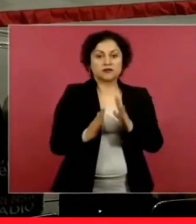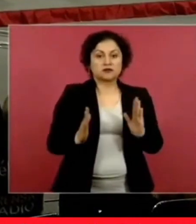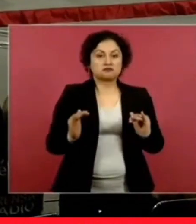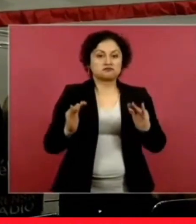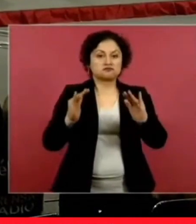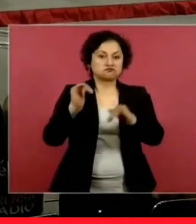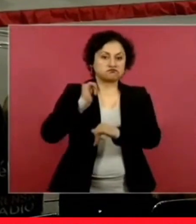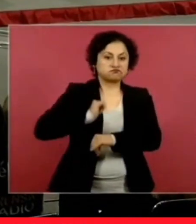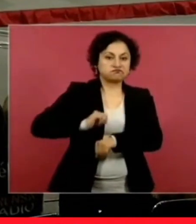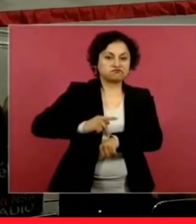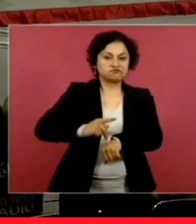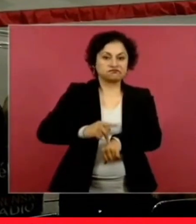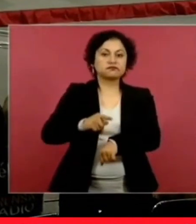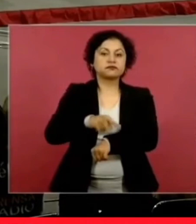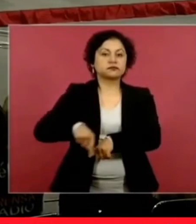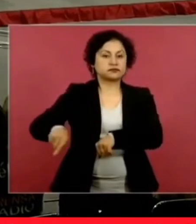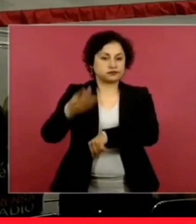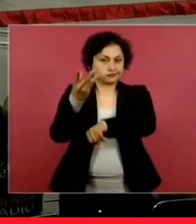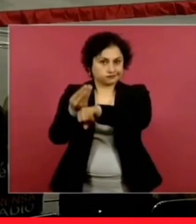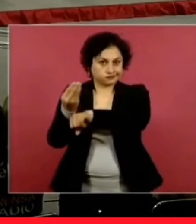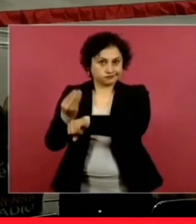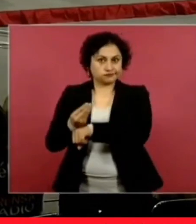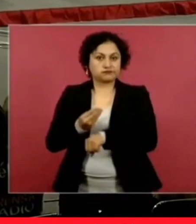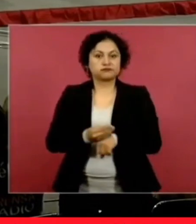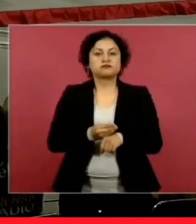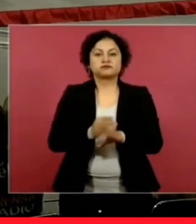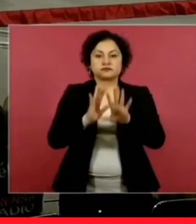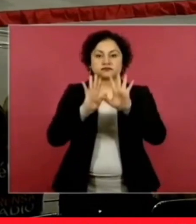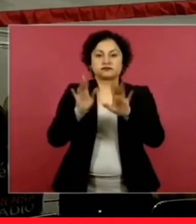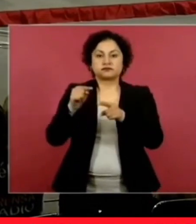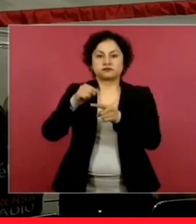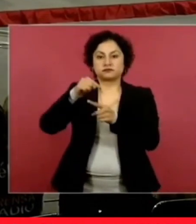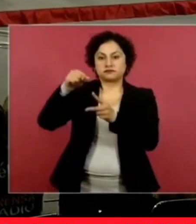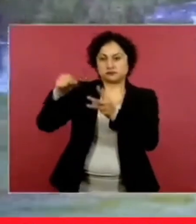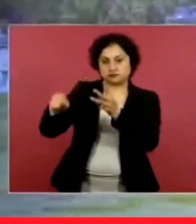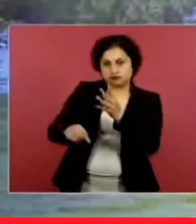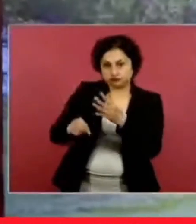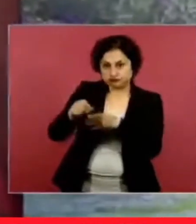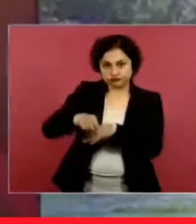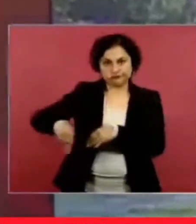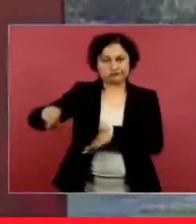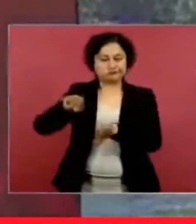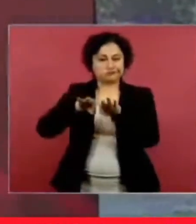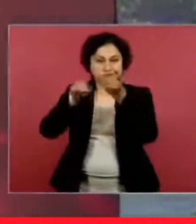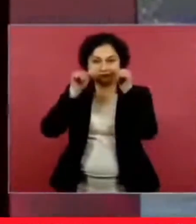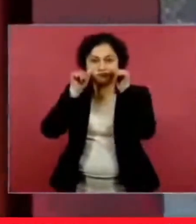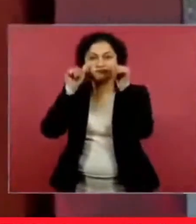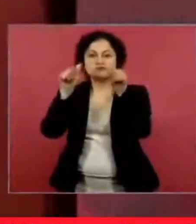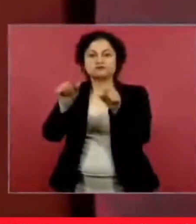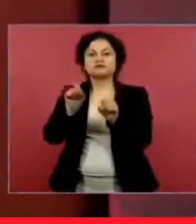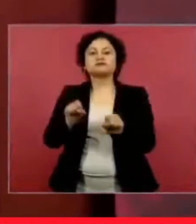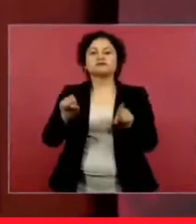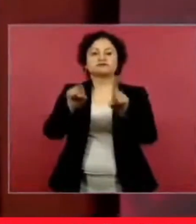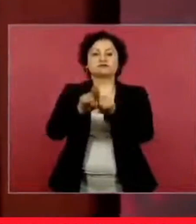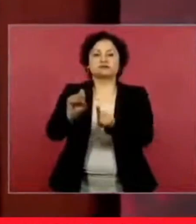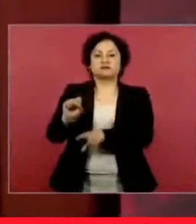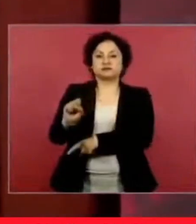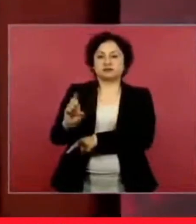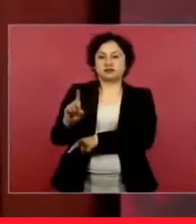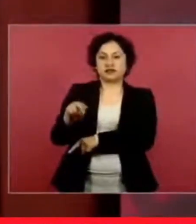estamos trabajando en estaciones nai y xcalumquín también la secretaría de la defensa nacional